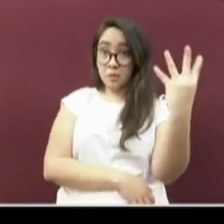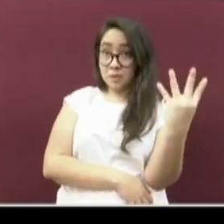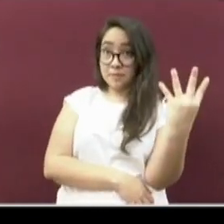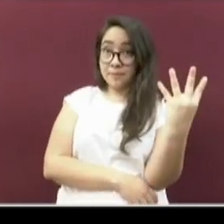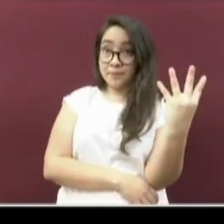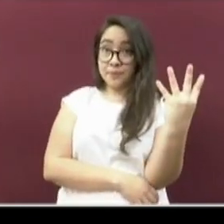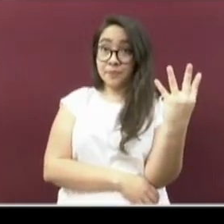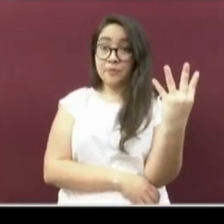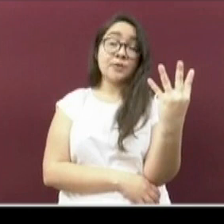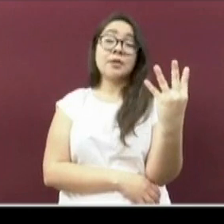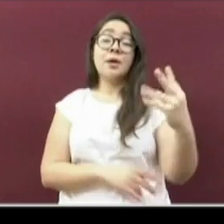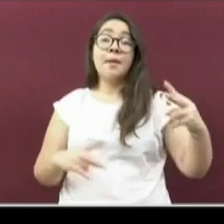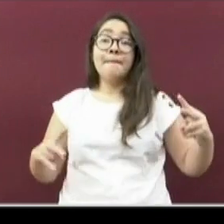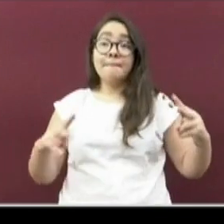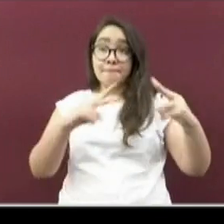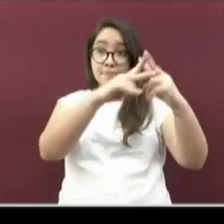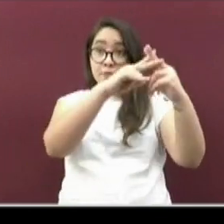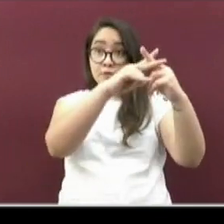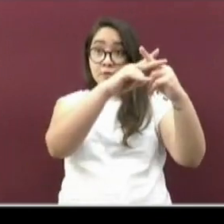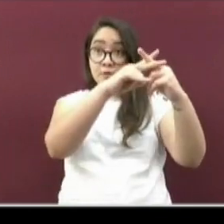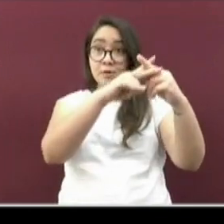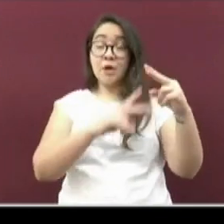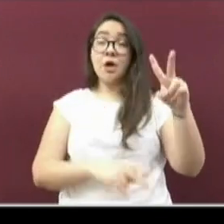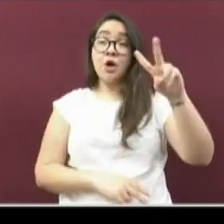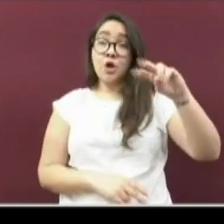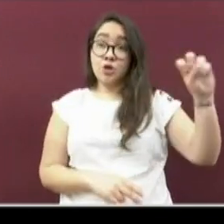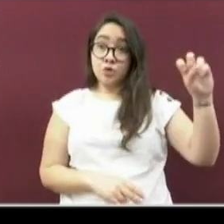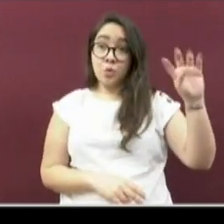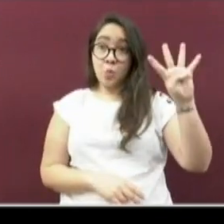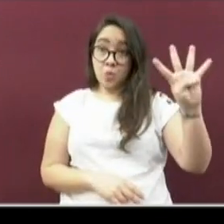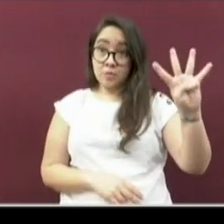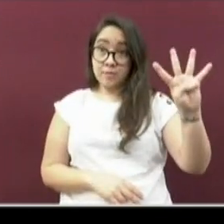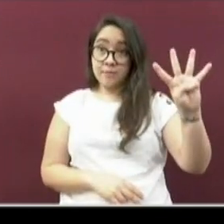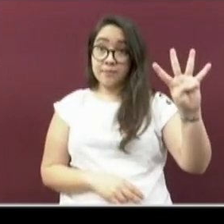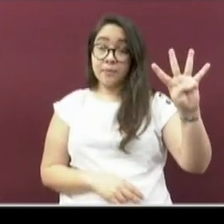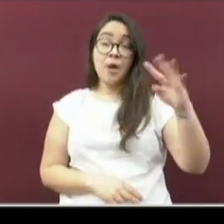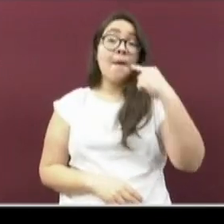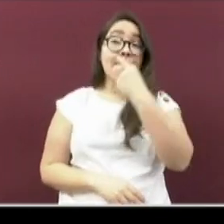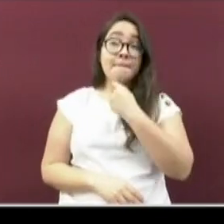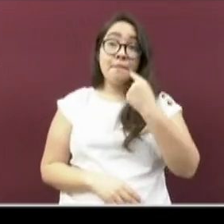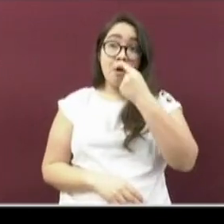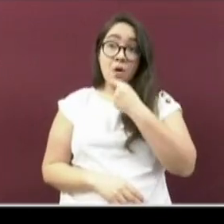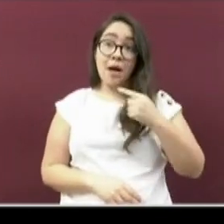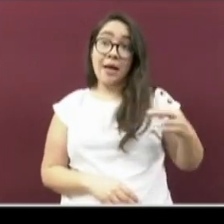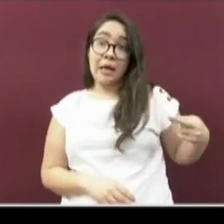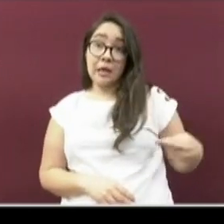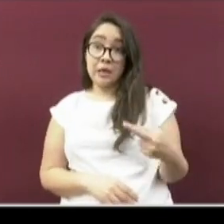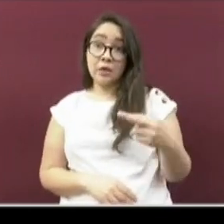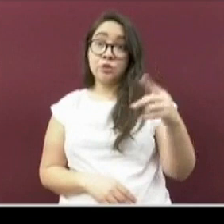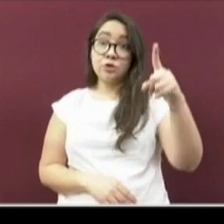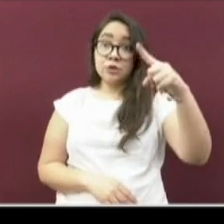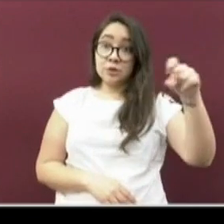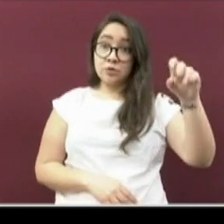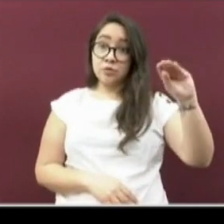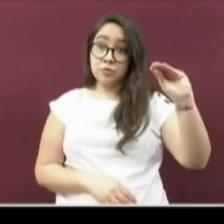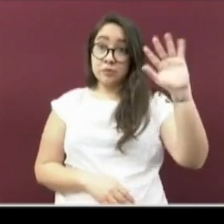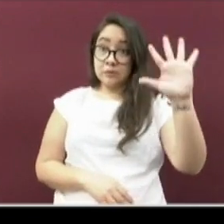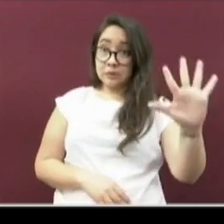294. Poza Rica, 204. Y Boca del Río,